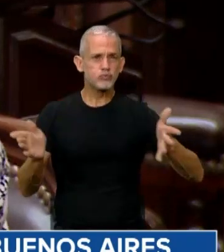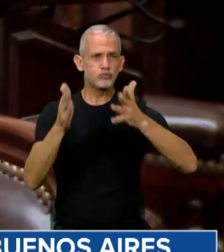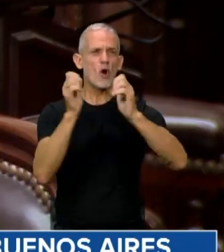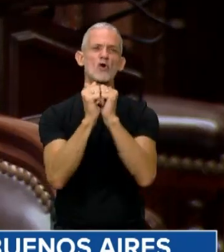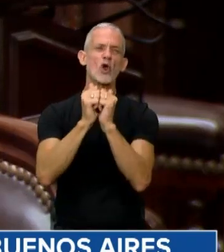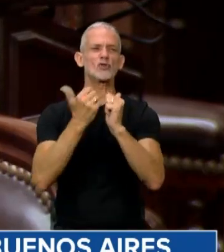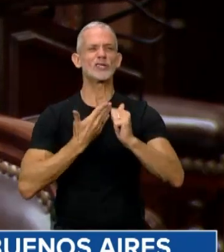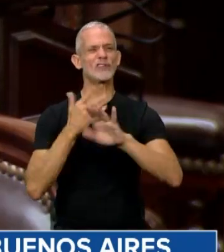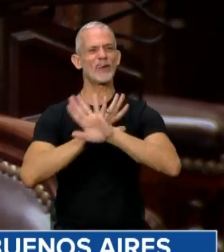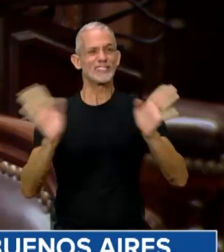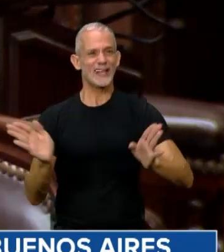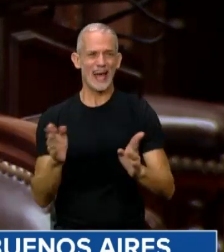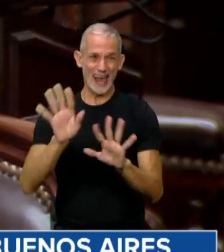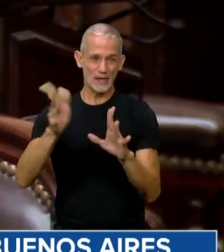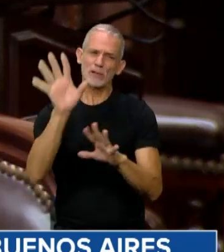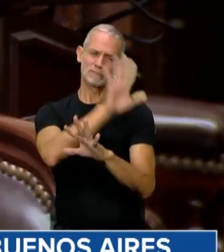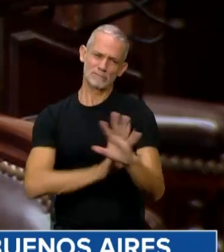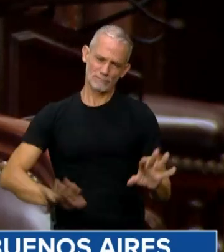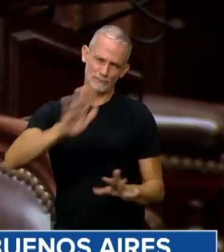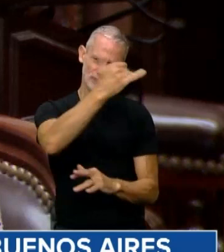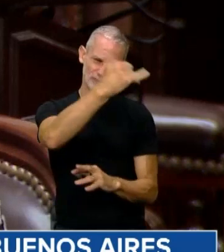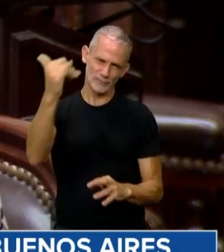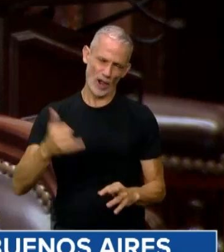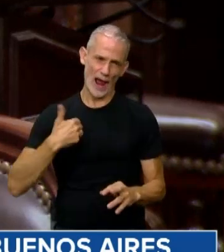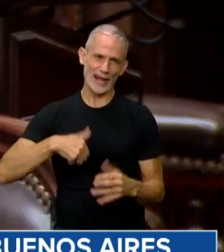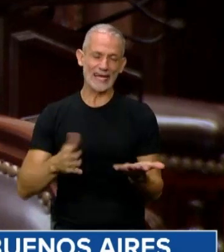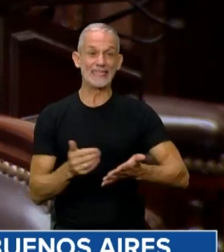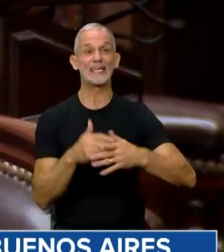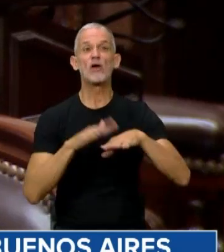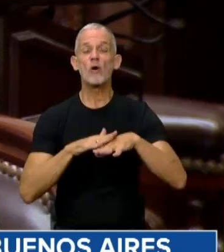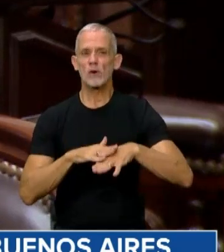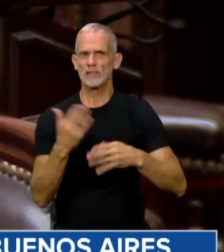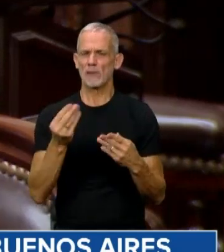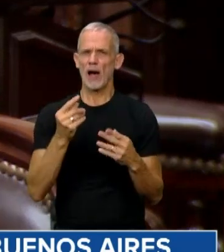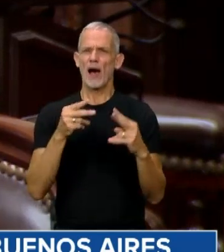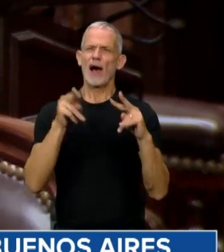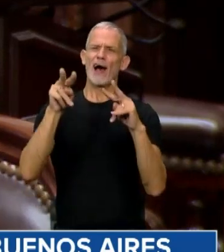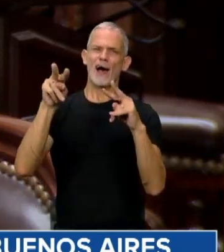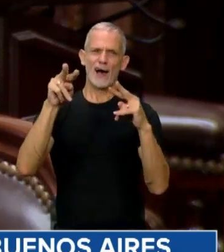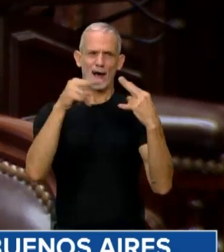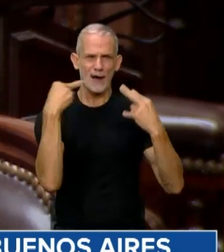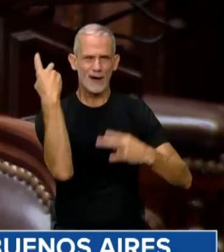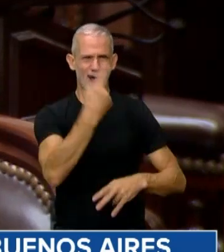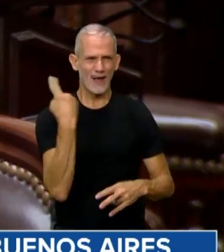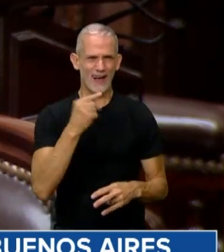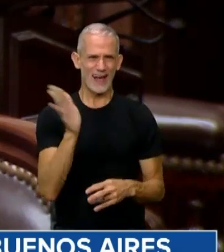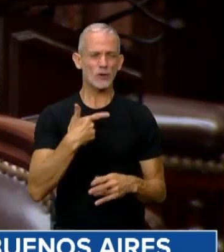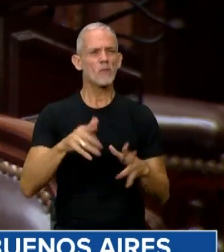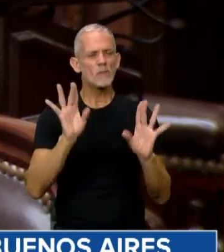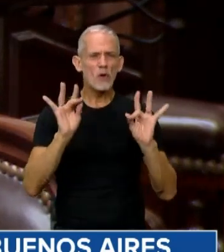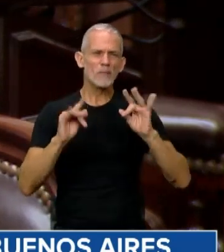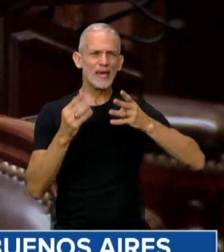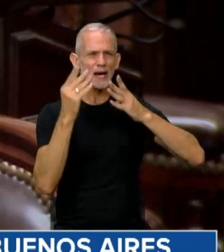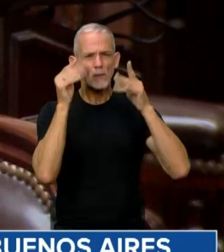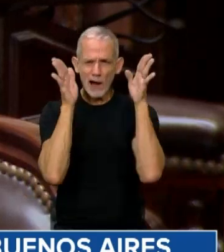de la provincia sobre la que estamos trabajando, y esto es lo que nos compromete en una mirada mucho más integral, como dije, más compleja,